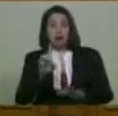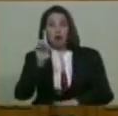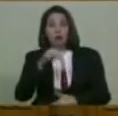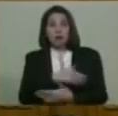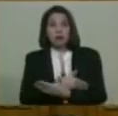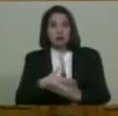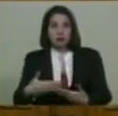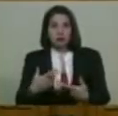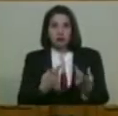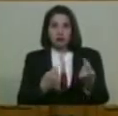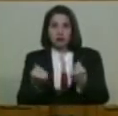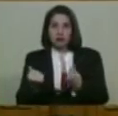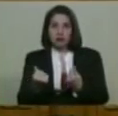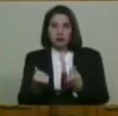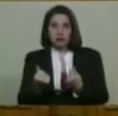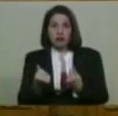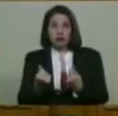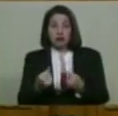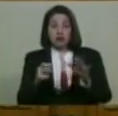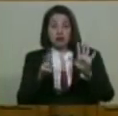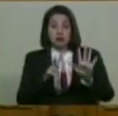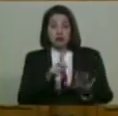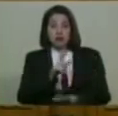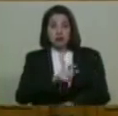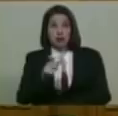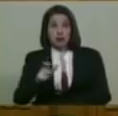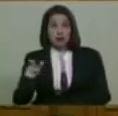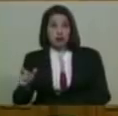de bolívares. Familia de 7 integrantes,